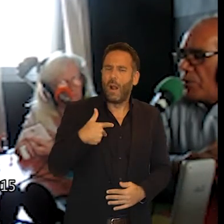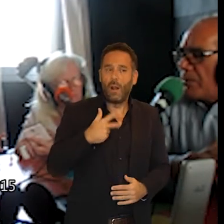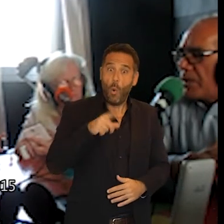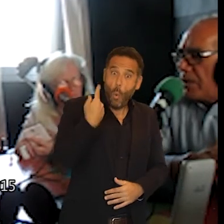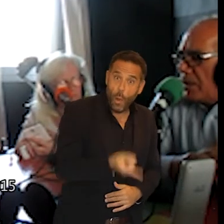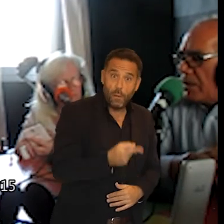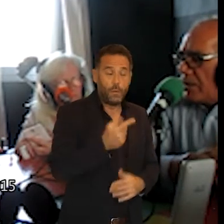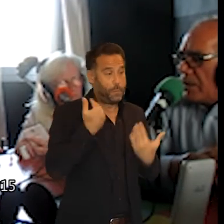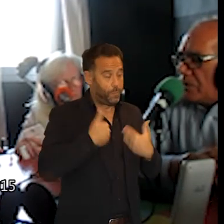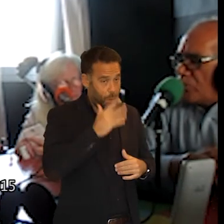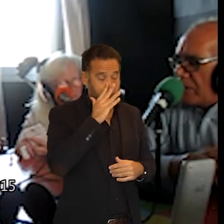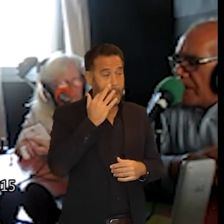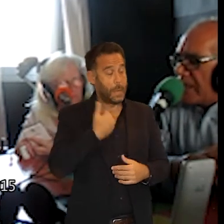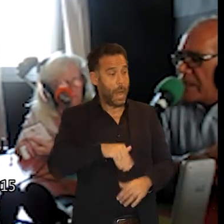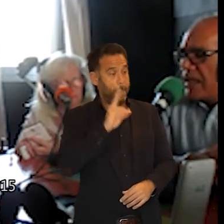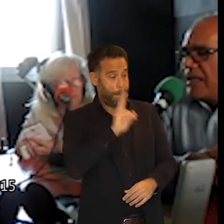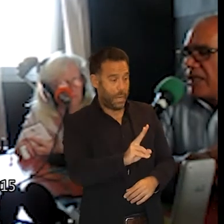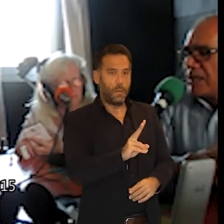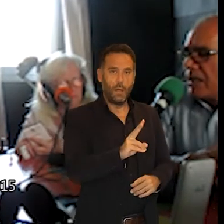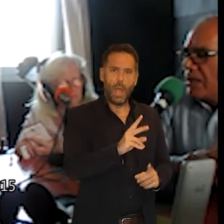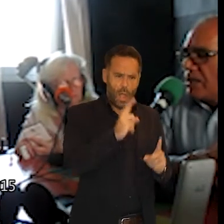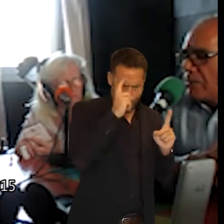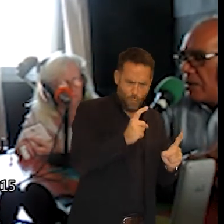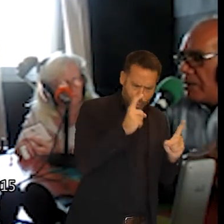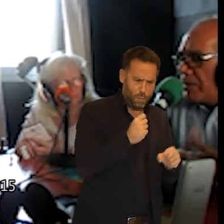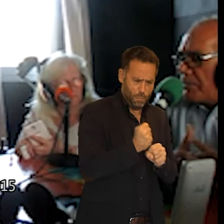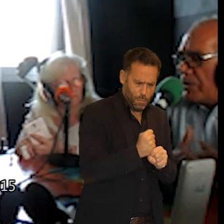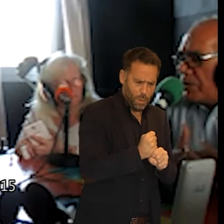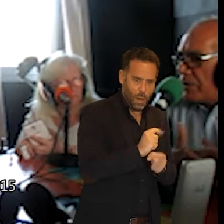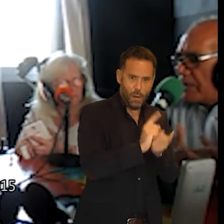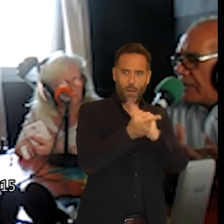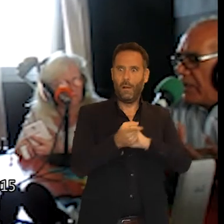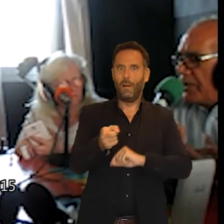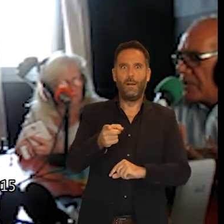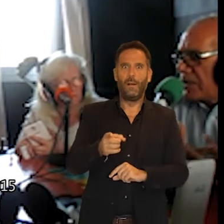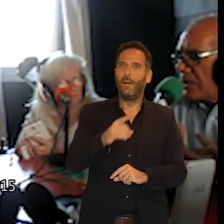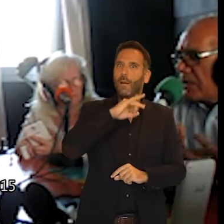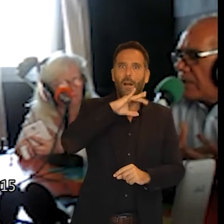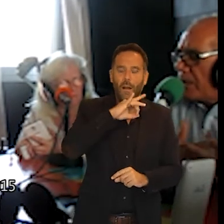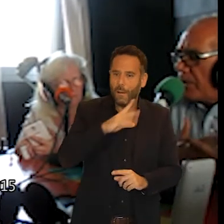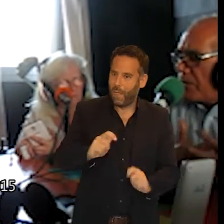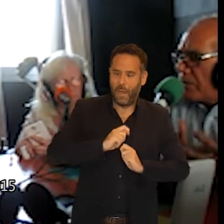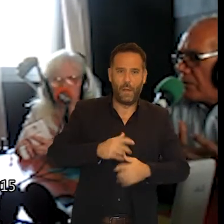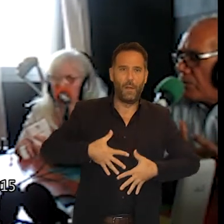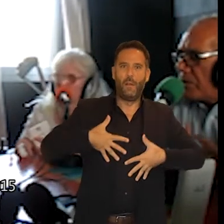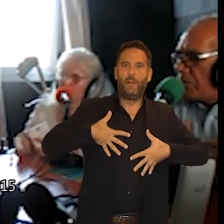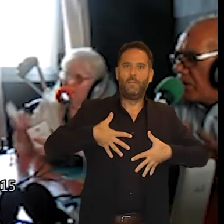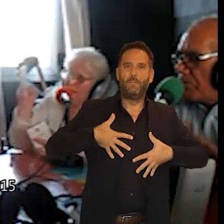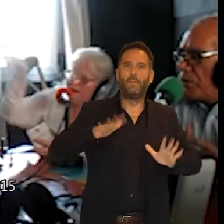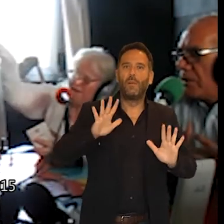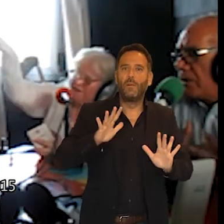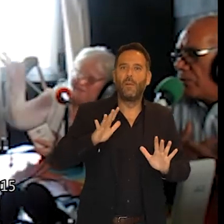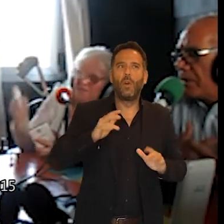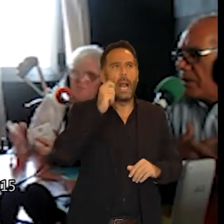luego compensa tanto uh-huh. el esfuerzo que tú realizas porque ellos te lo pagan con creces, pero no